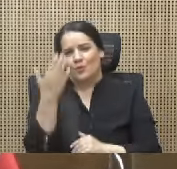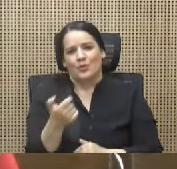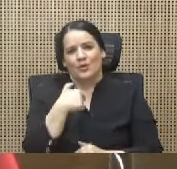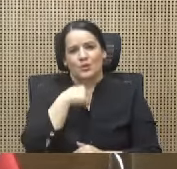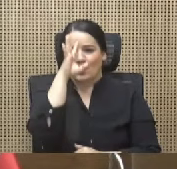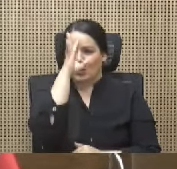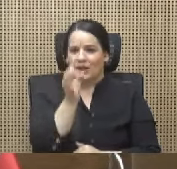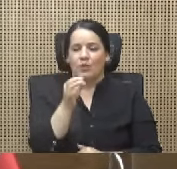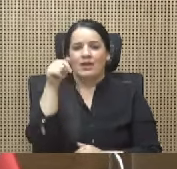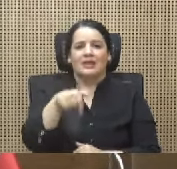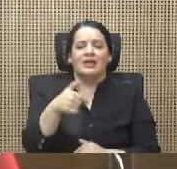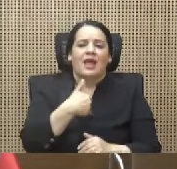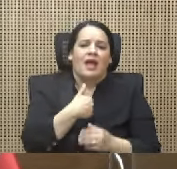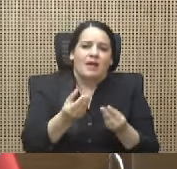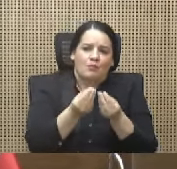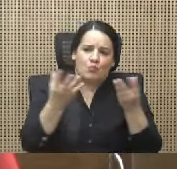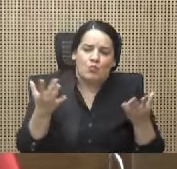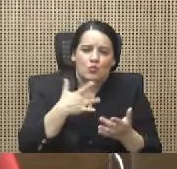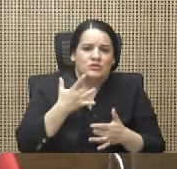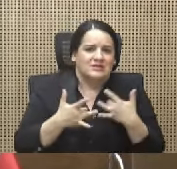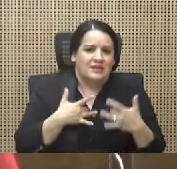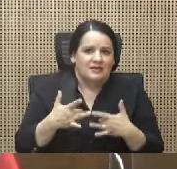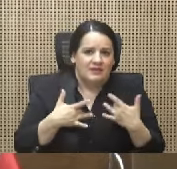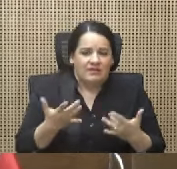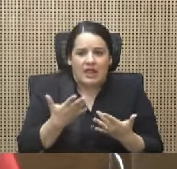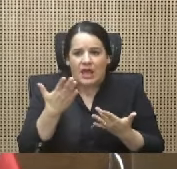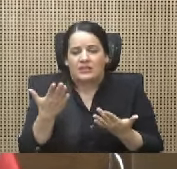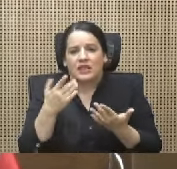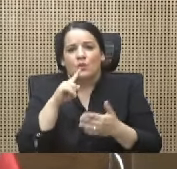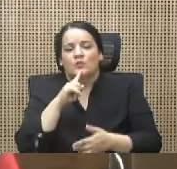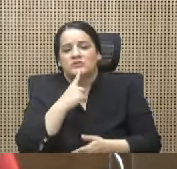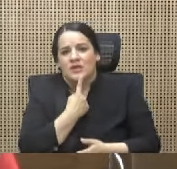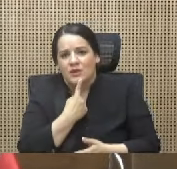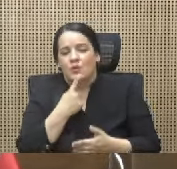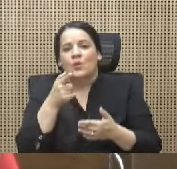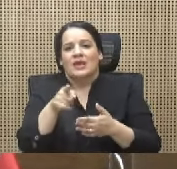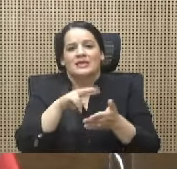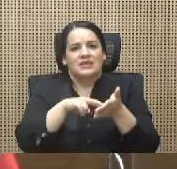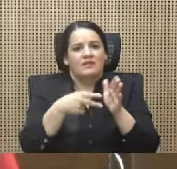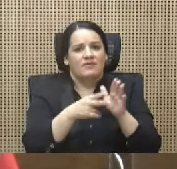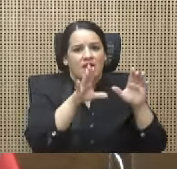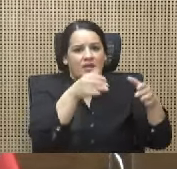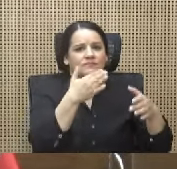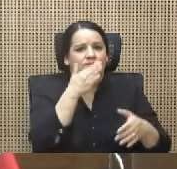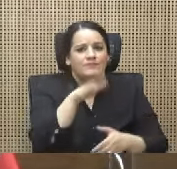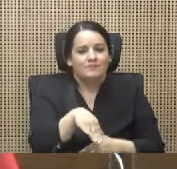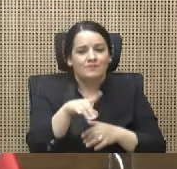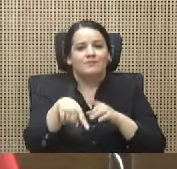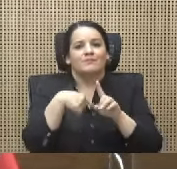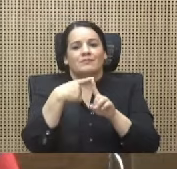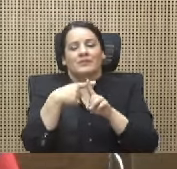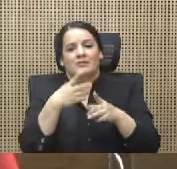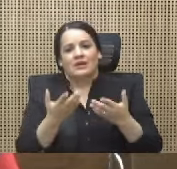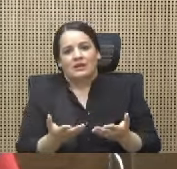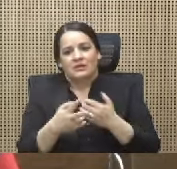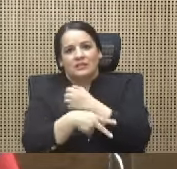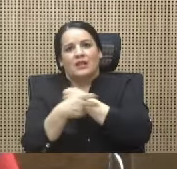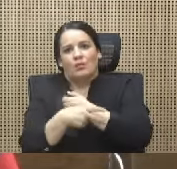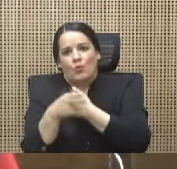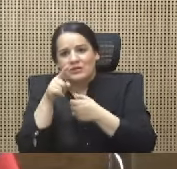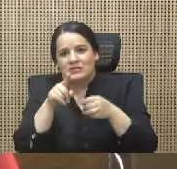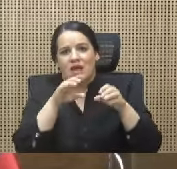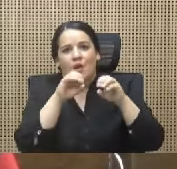acá muchos tienen una sensibilidad de lo grave que es el crimen organizado, la delincuencia organizada. Quiero